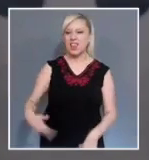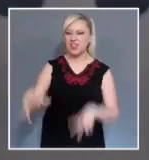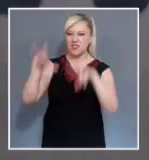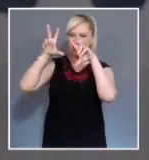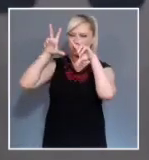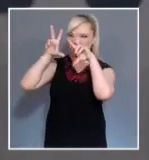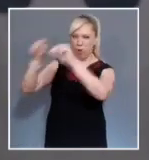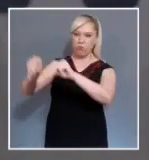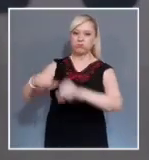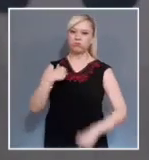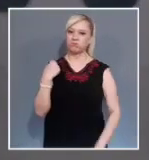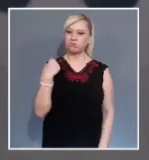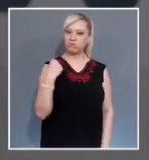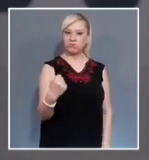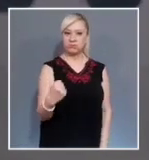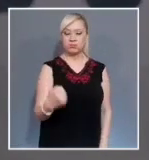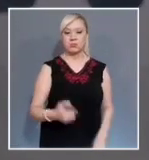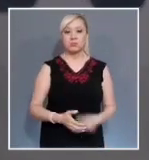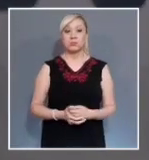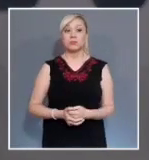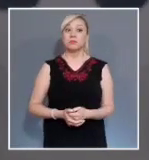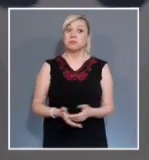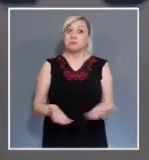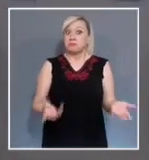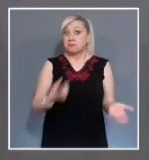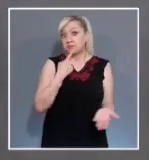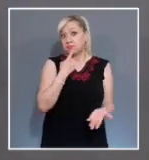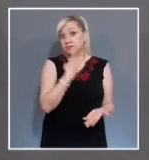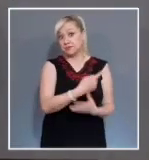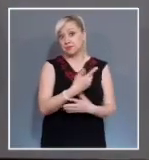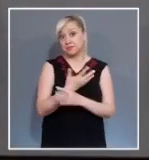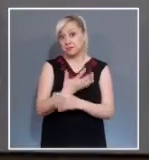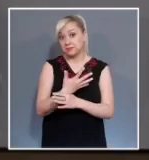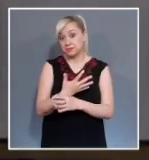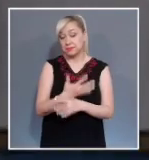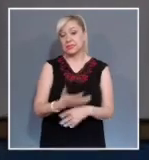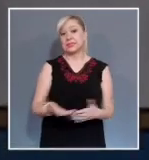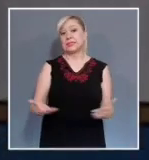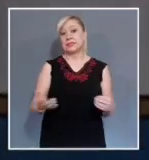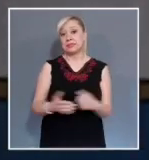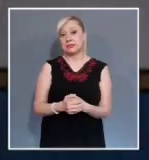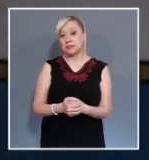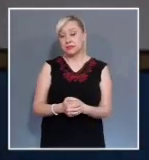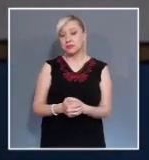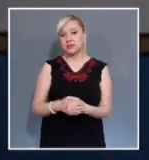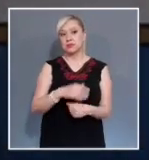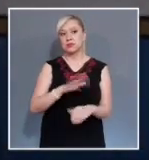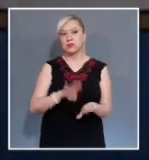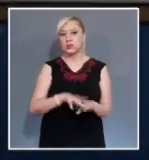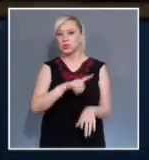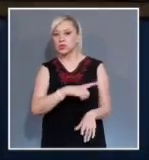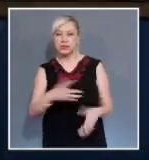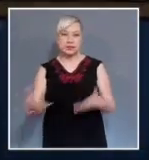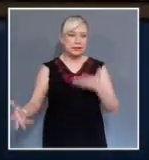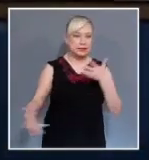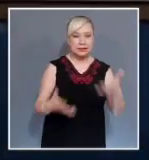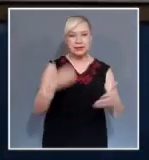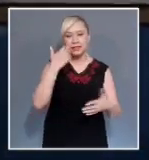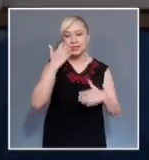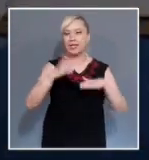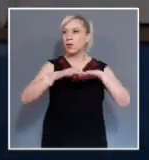cosas esta intención biden que ha pasado sus primeros años en el cargo luchando se indica por la democracia y la libertad